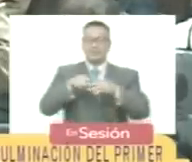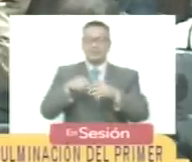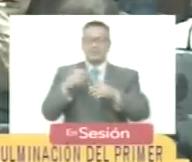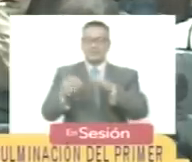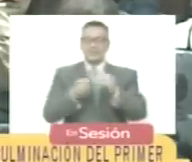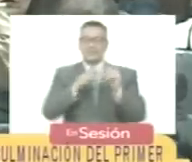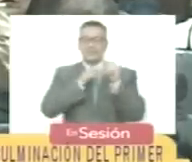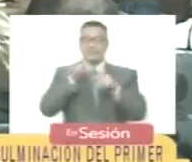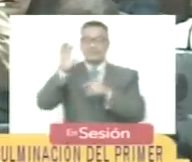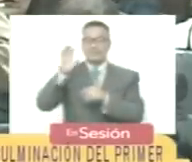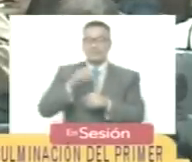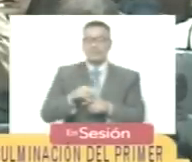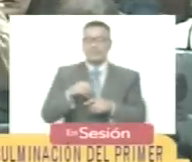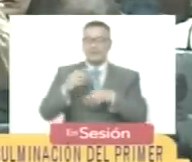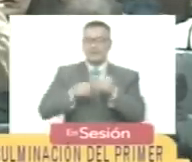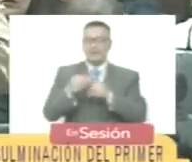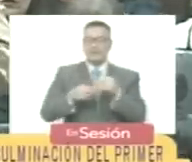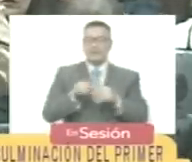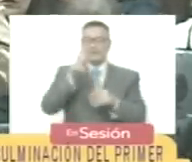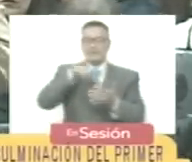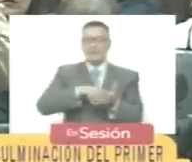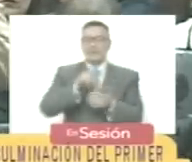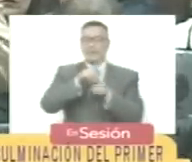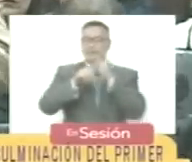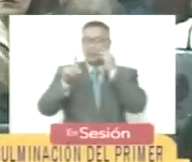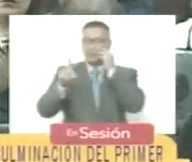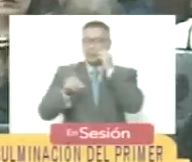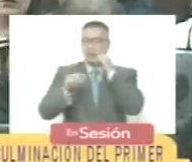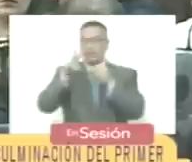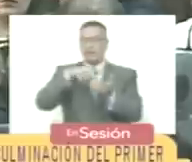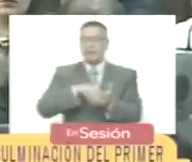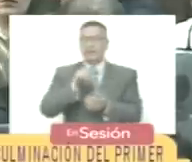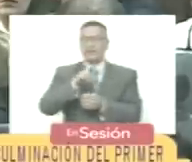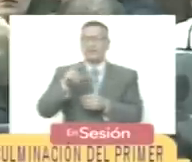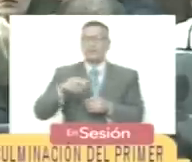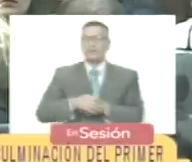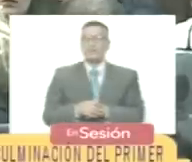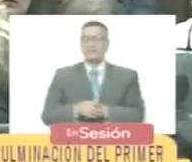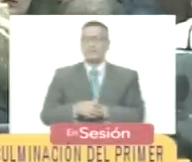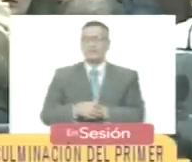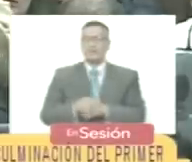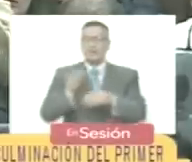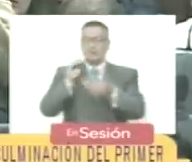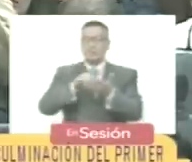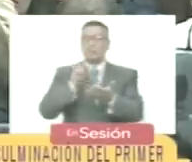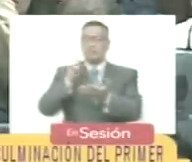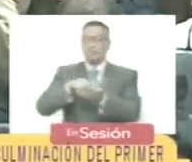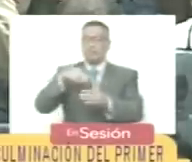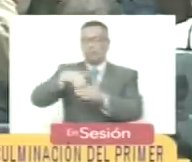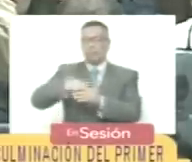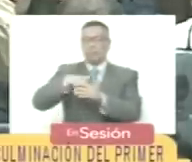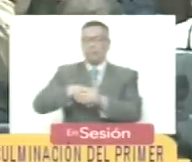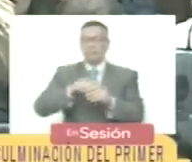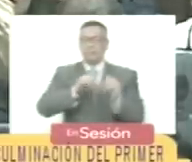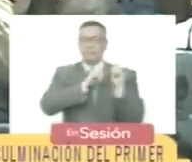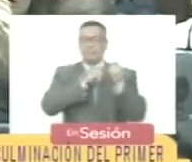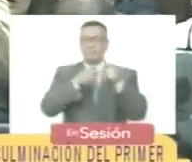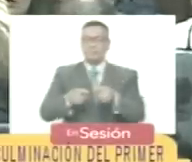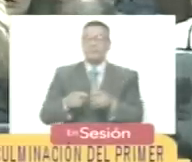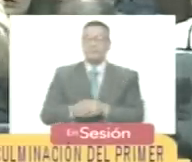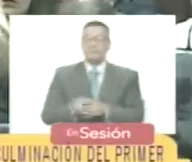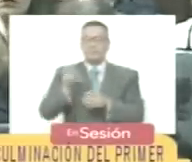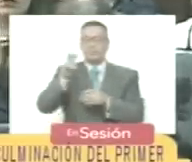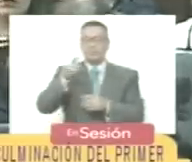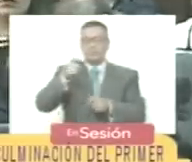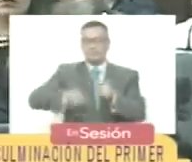país, y ahí sí lo hemos venido haciendo en el año 2021 y en el año 2022. Participamos con nuestros votos en la designación del nuevo